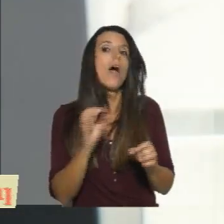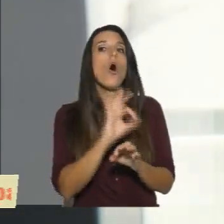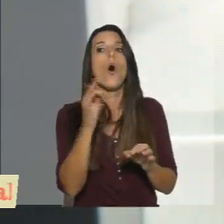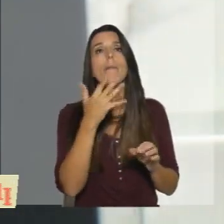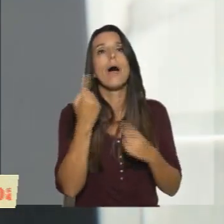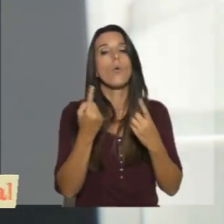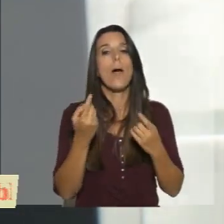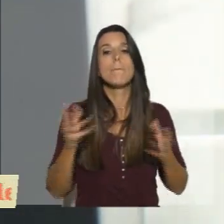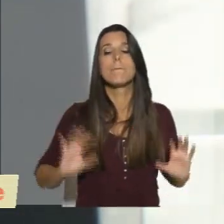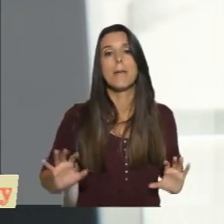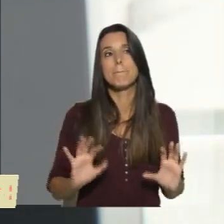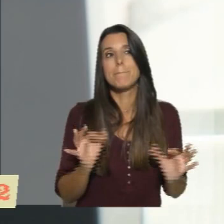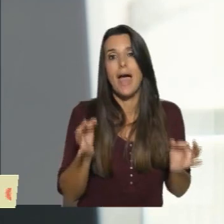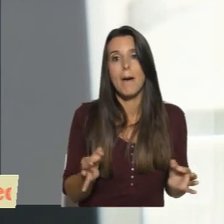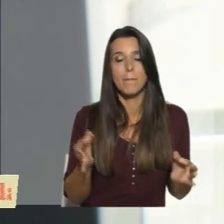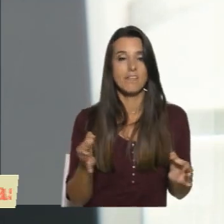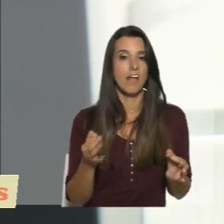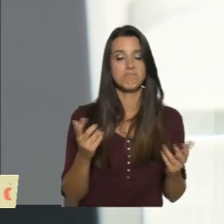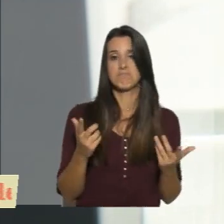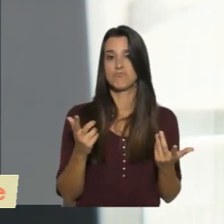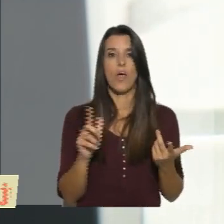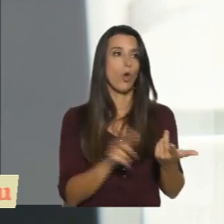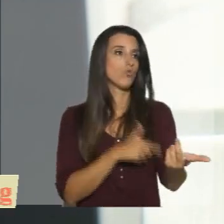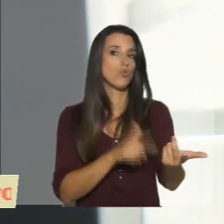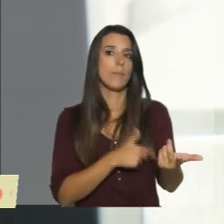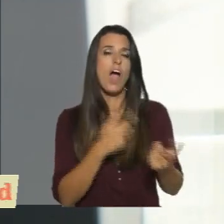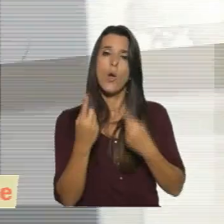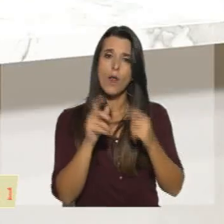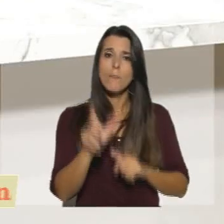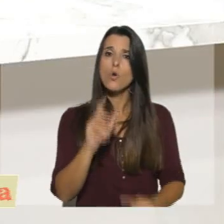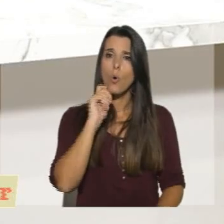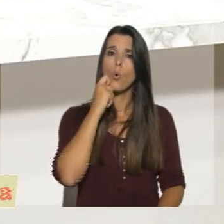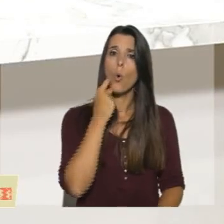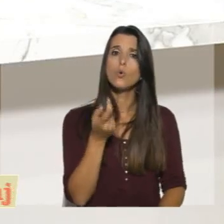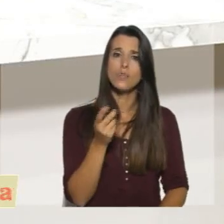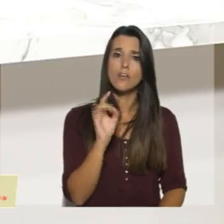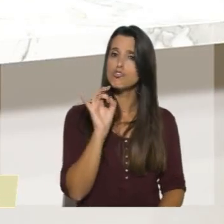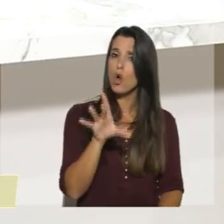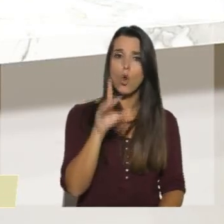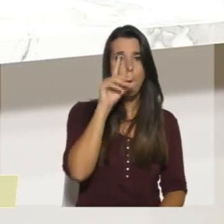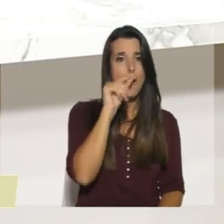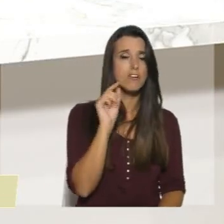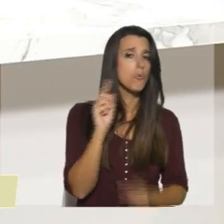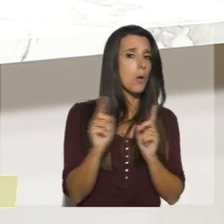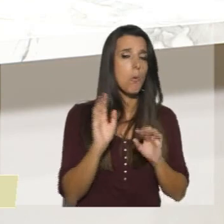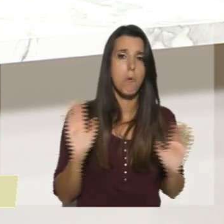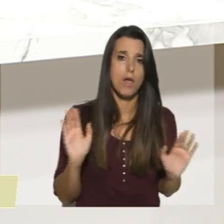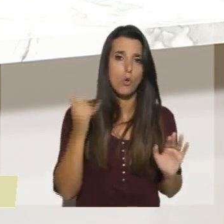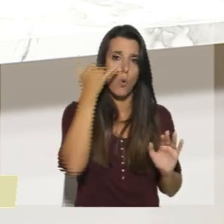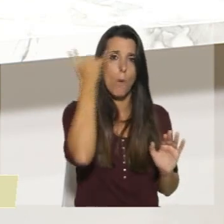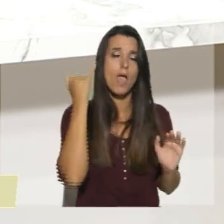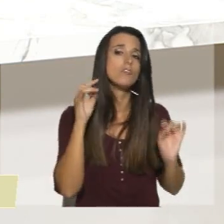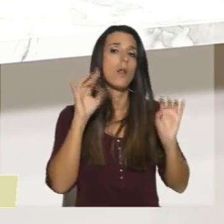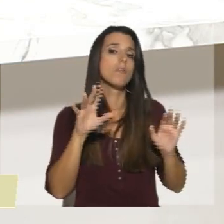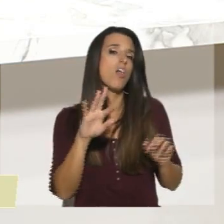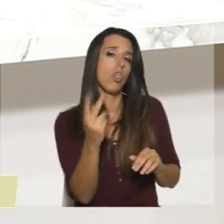preparación así particular, no es que uno lo usa habitualmente. Exacto, hay gente que igual le gusta endulzar con este azúcar, pero bueno, ahí va. Puedes usar